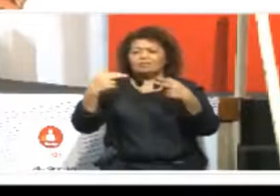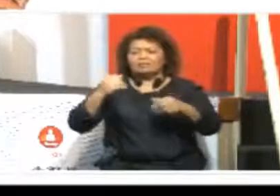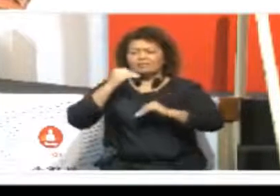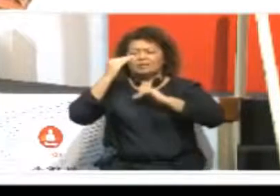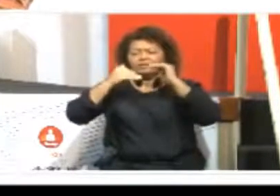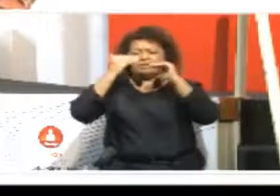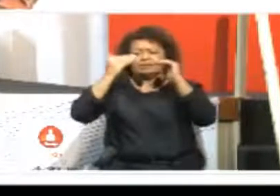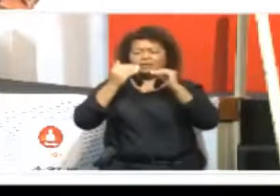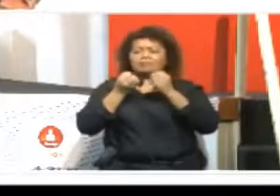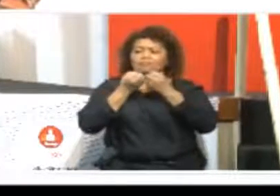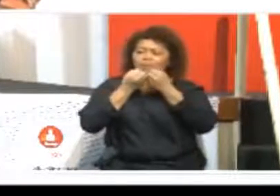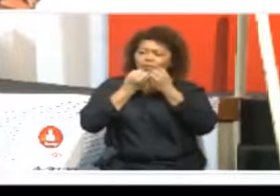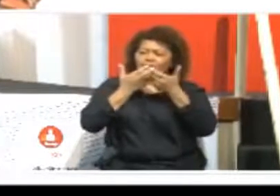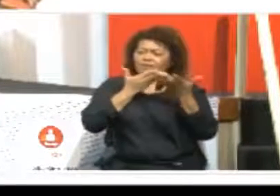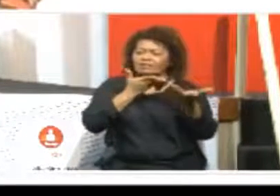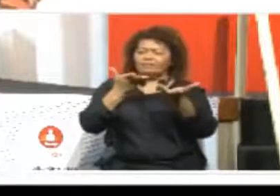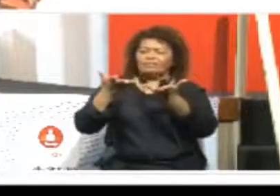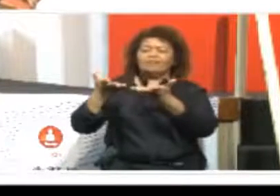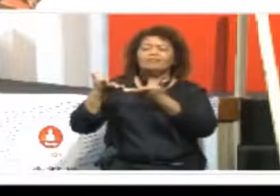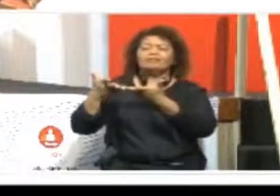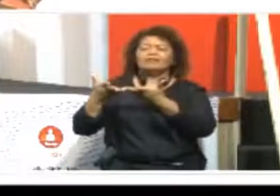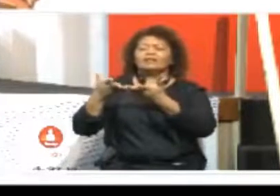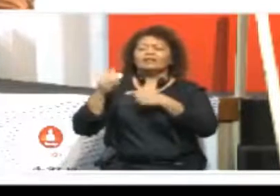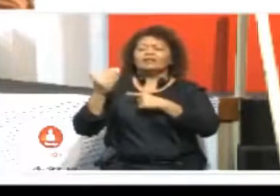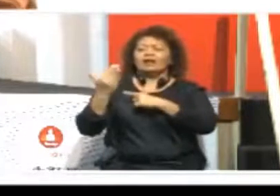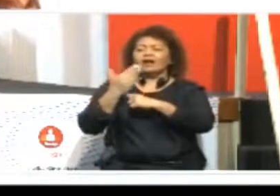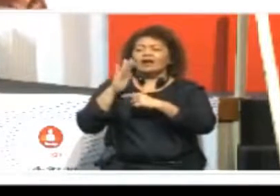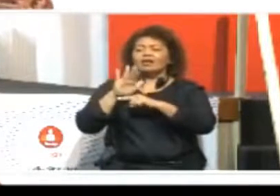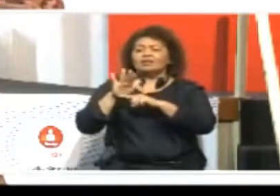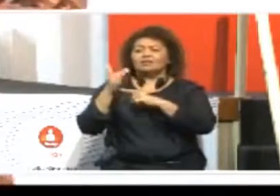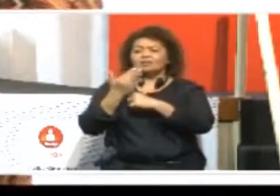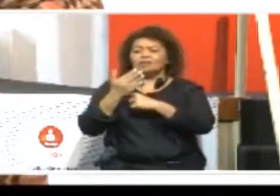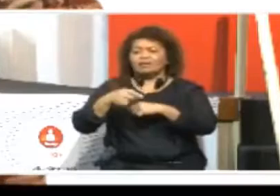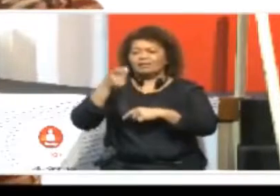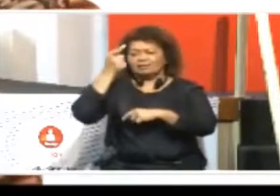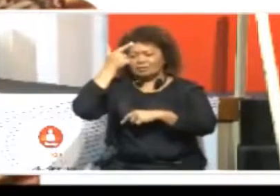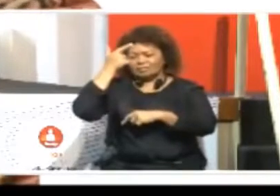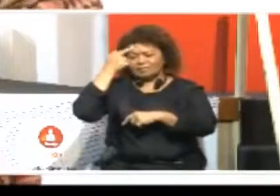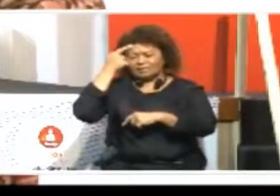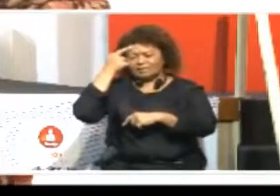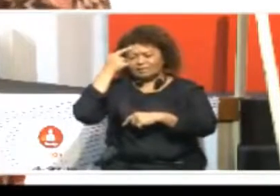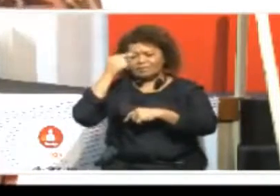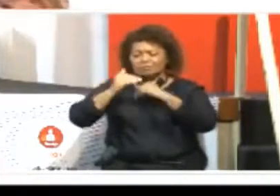boas-vindas, certa de que irá nos ajudar a refletir sobre nossos impasses.